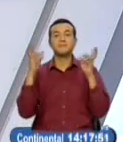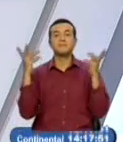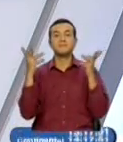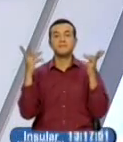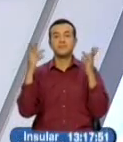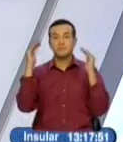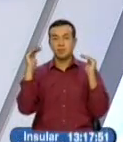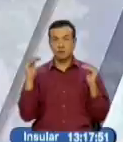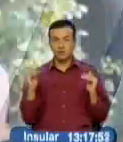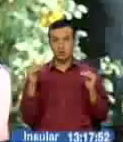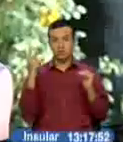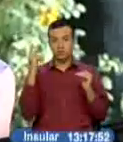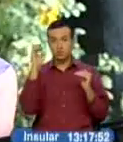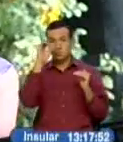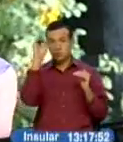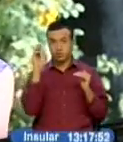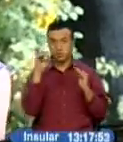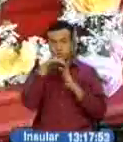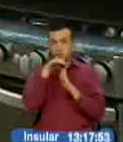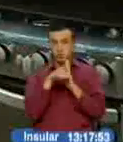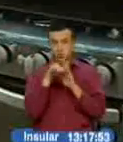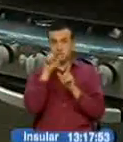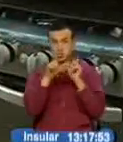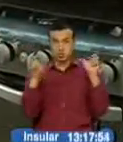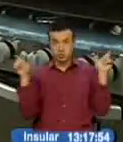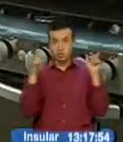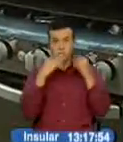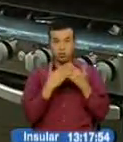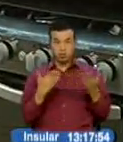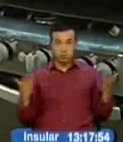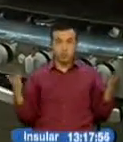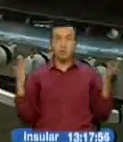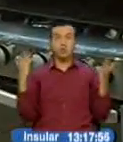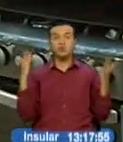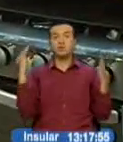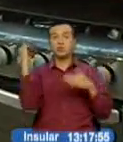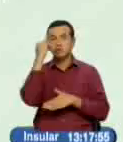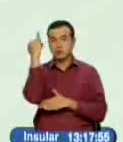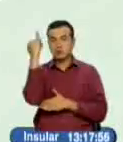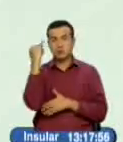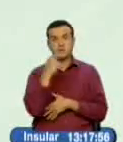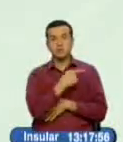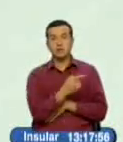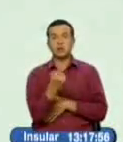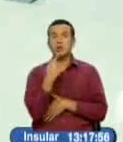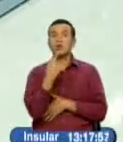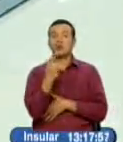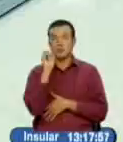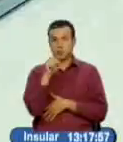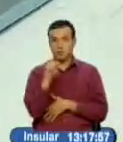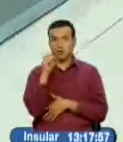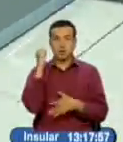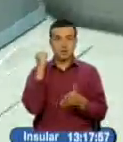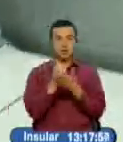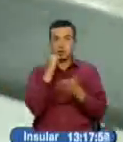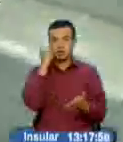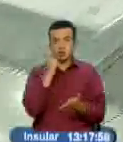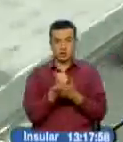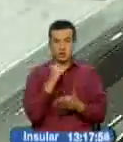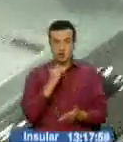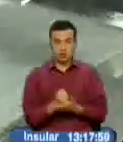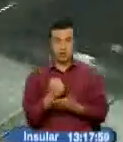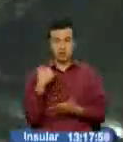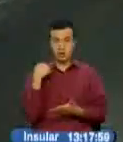disminución de 2 puntos en el IVA, fabricantes de bienes y productos industrializados podrán utilizar las etiquetas de las que